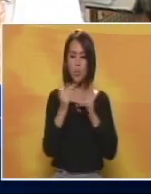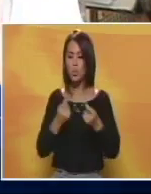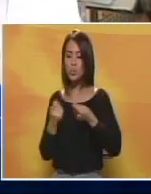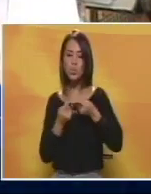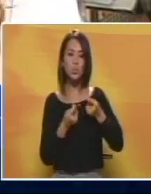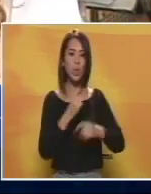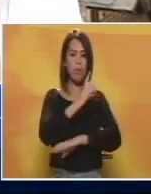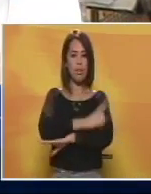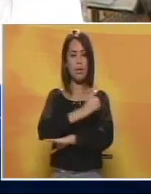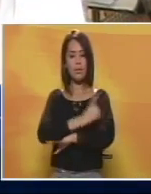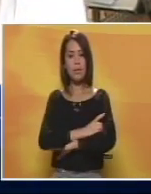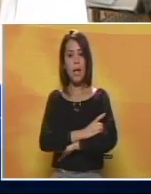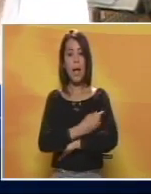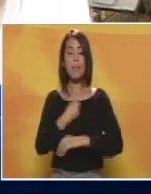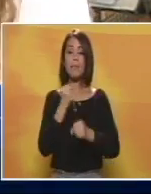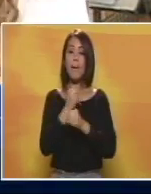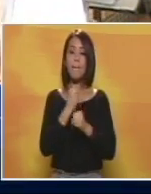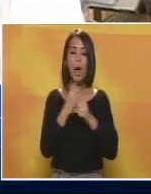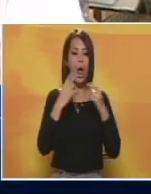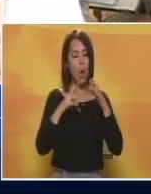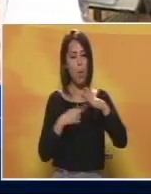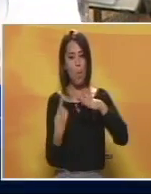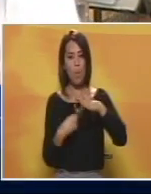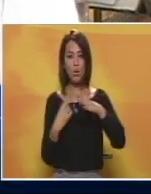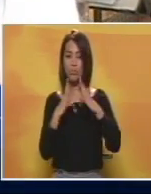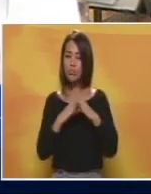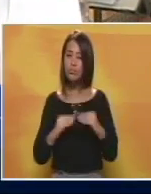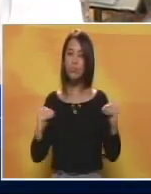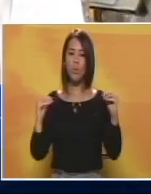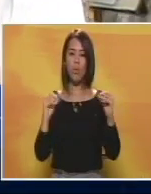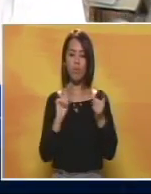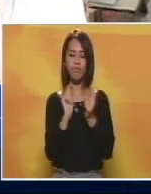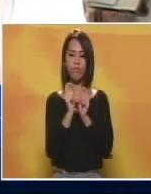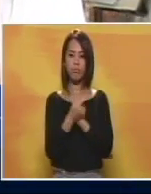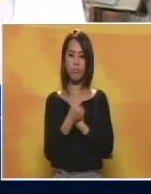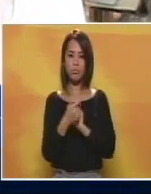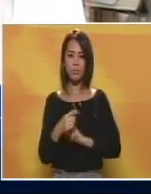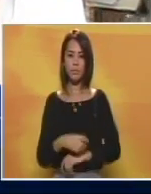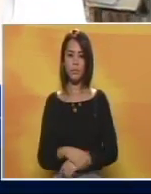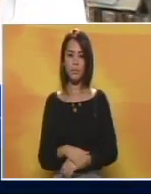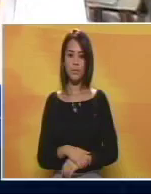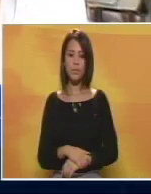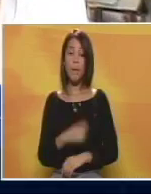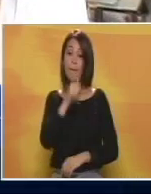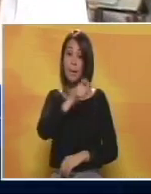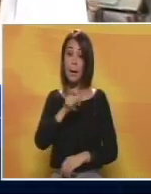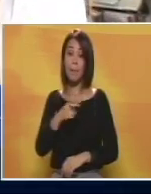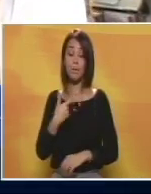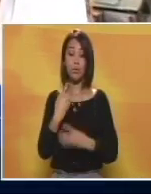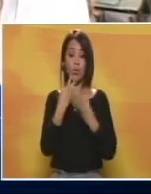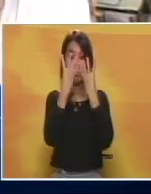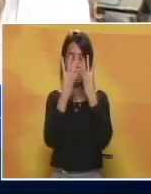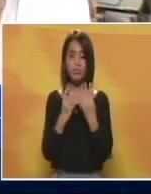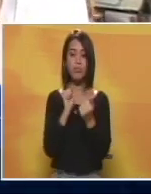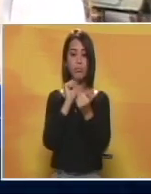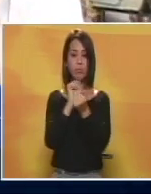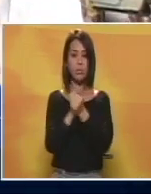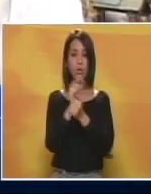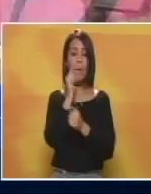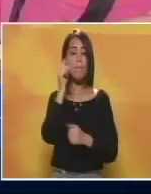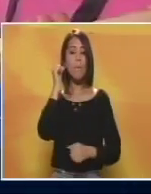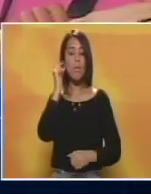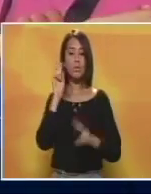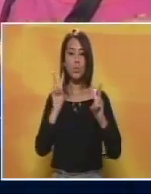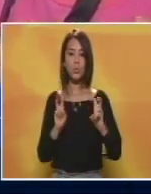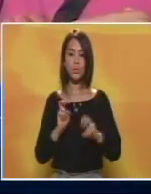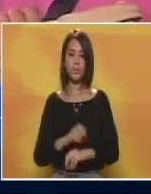disciplina, estudio, trabajo, recreación, un ciclo completo de transformación para el ser humano que se encuentra privado de libertad en un hombre y en una mujer